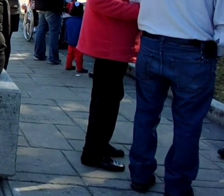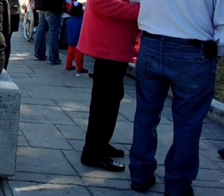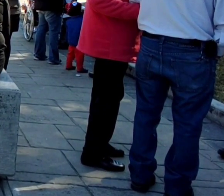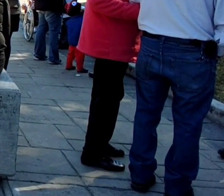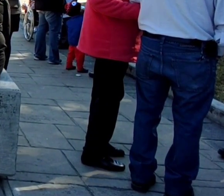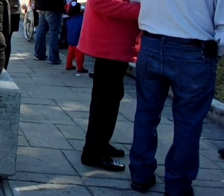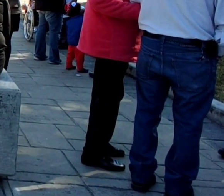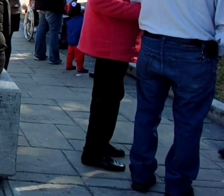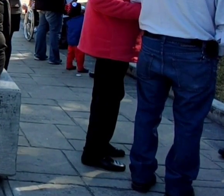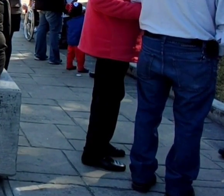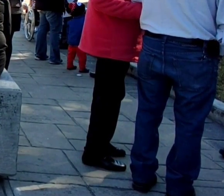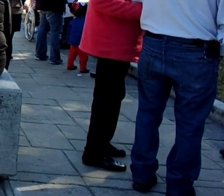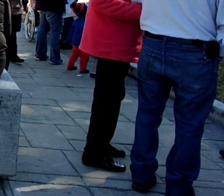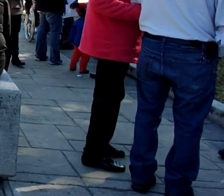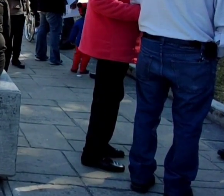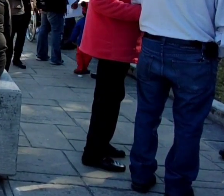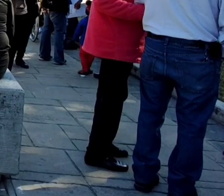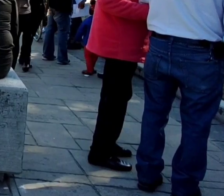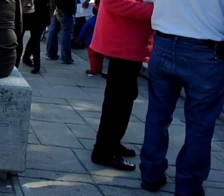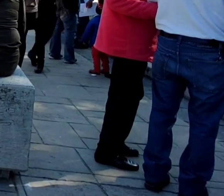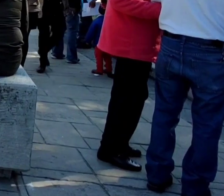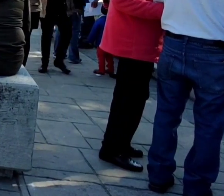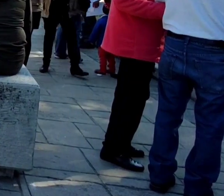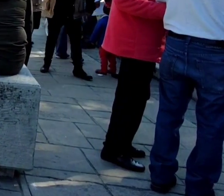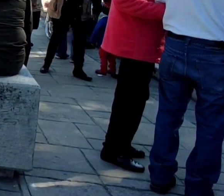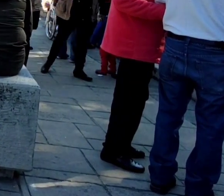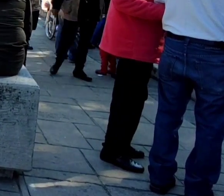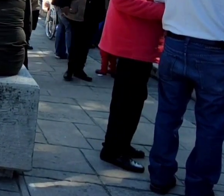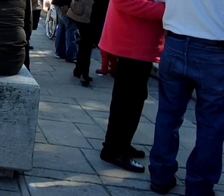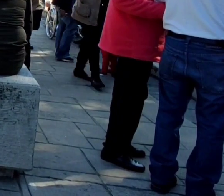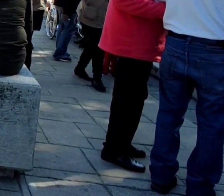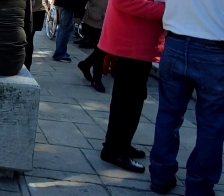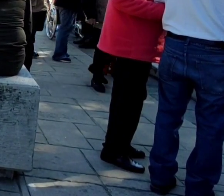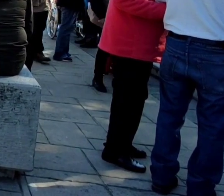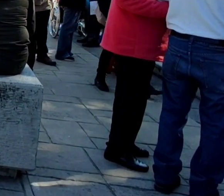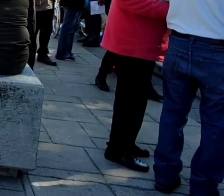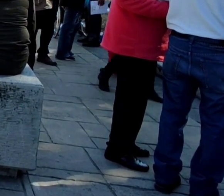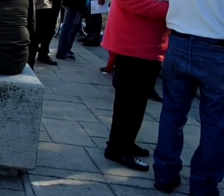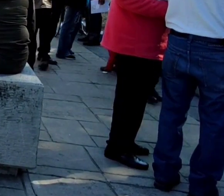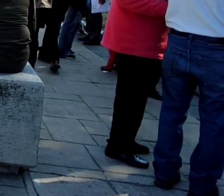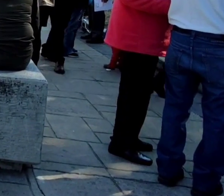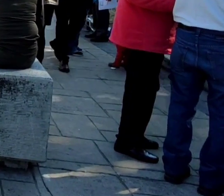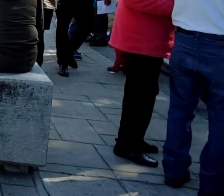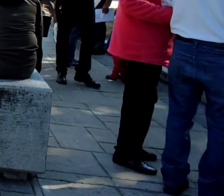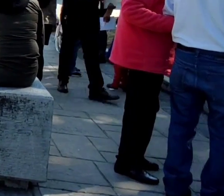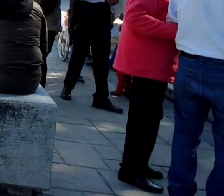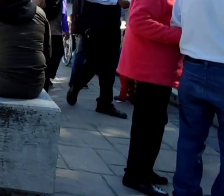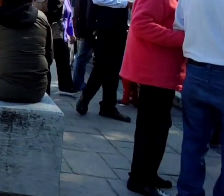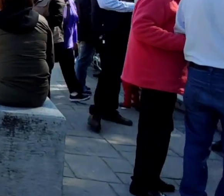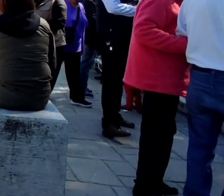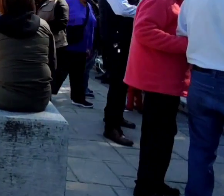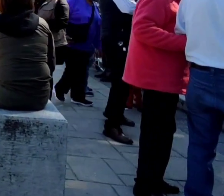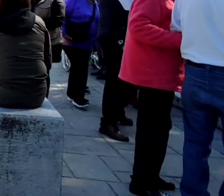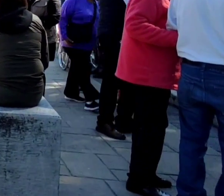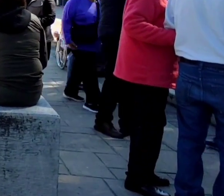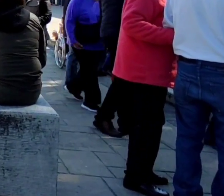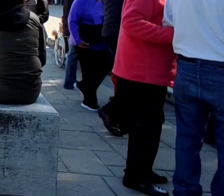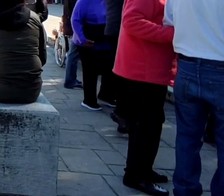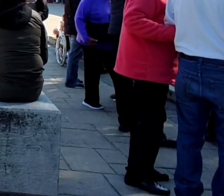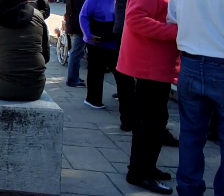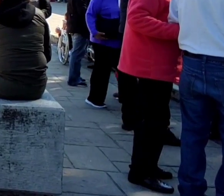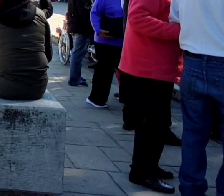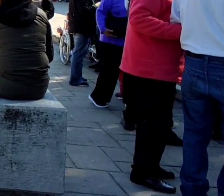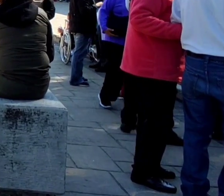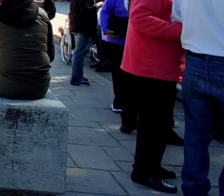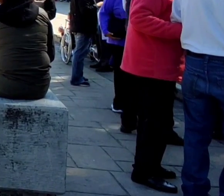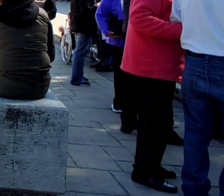diciembre, estará recibiendo 3,100 pesos. Para la gente que me pregunta, oye Lick, pregunta, el próximo año me